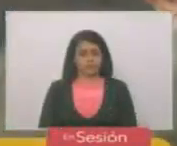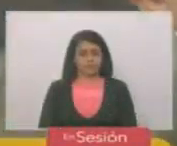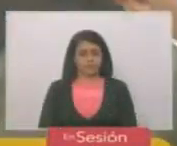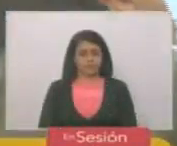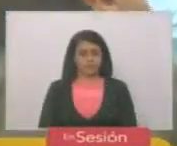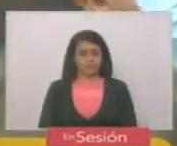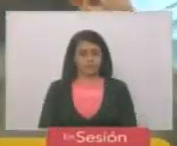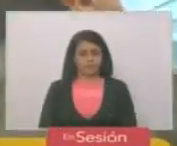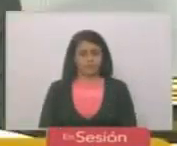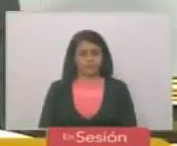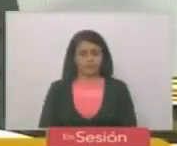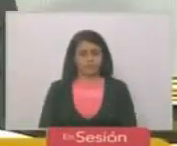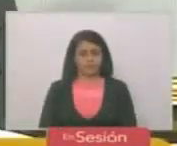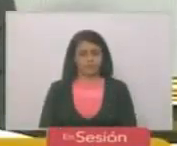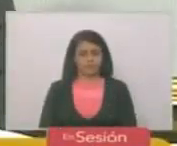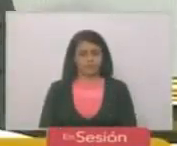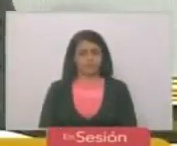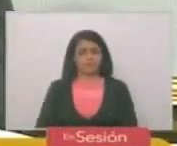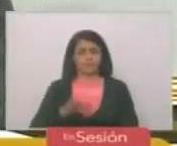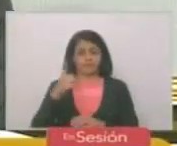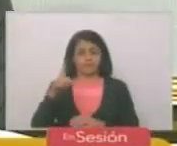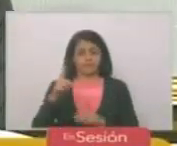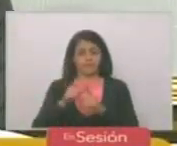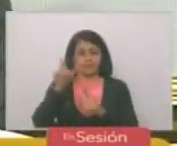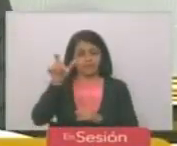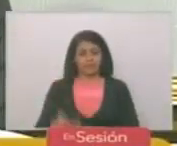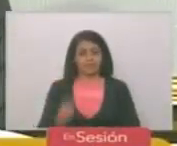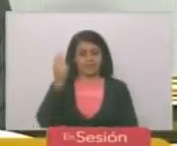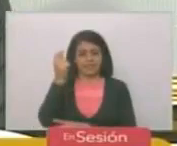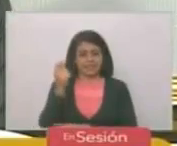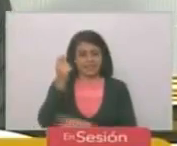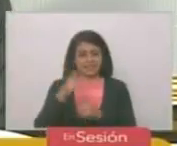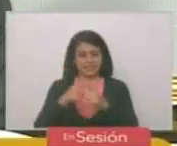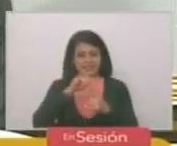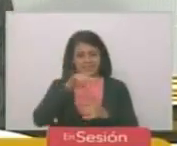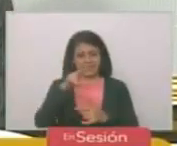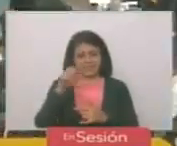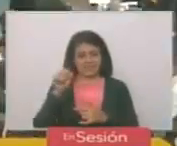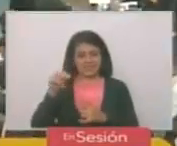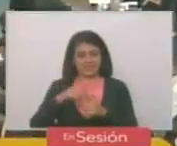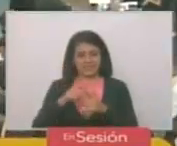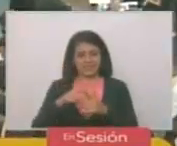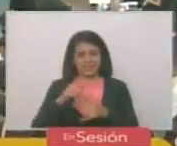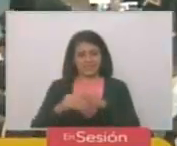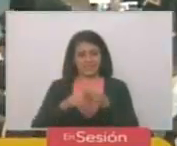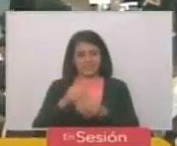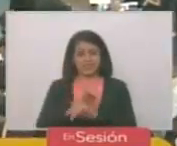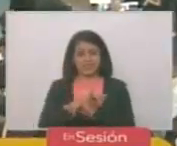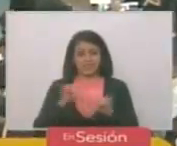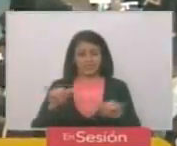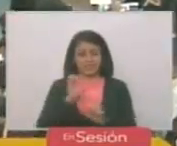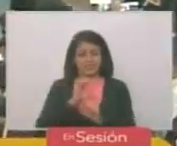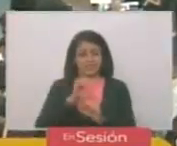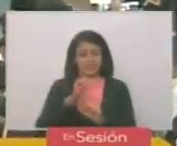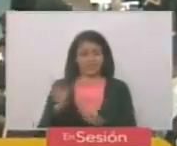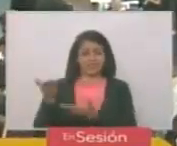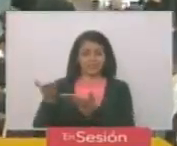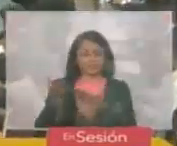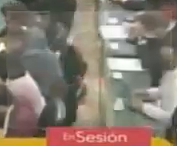Gracias, diputado Zambrano. Voy a dejar en el derecho de palabra al diputado Juan Escalona. Solicita la tribuna de oradores, se le